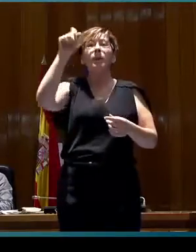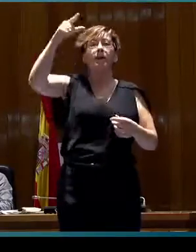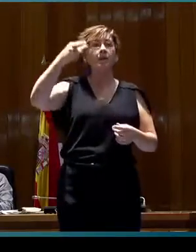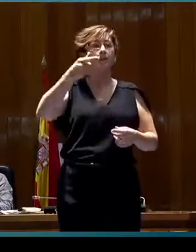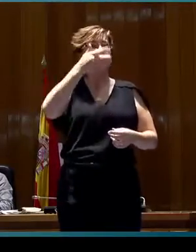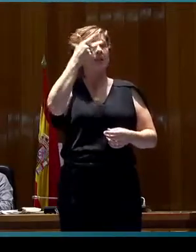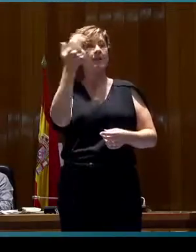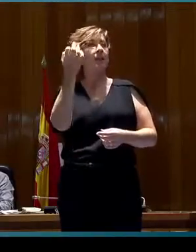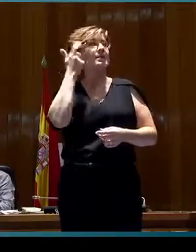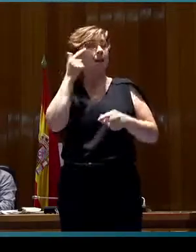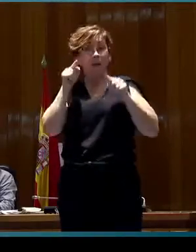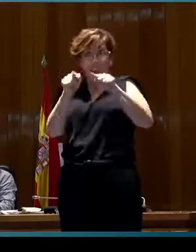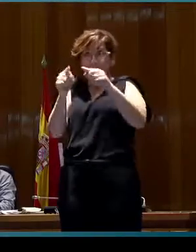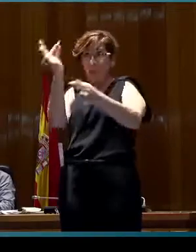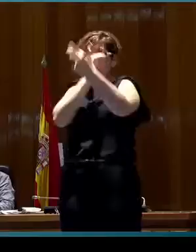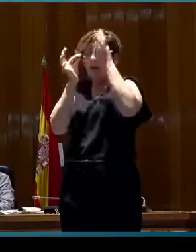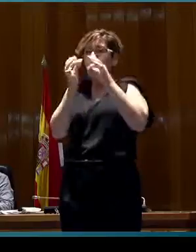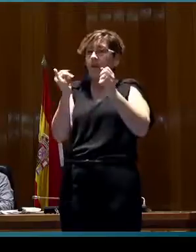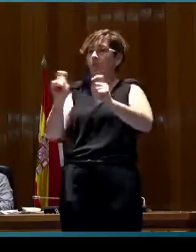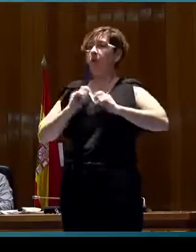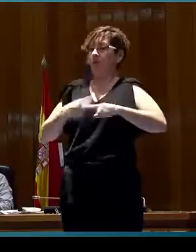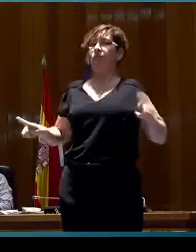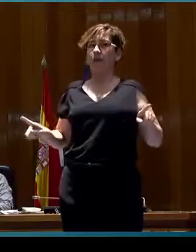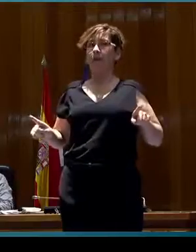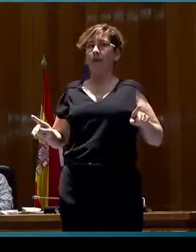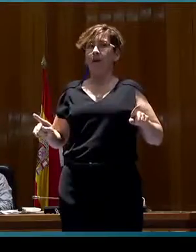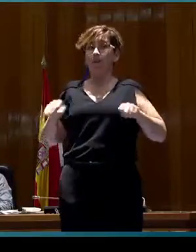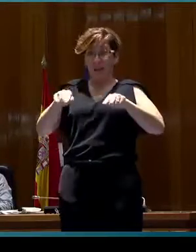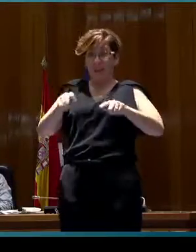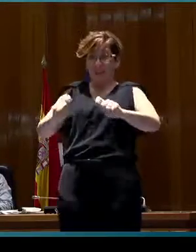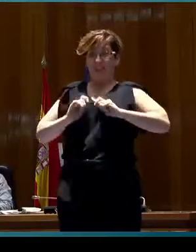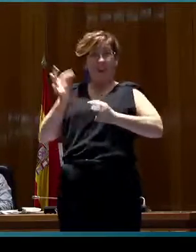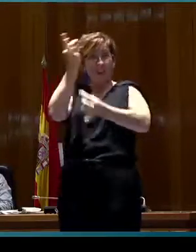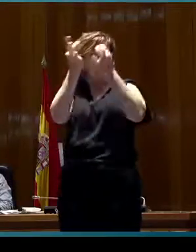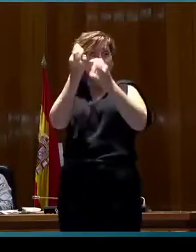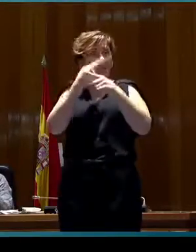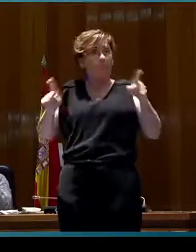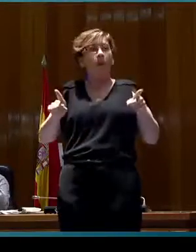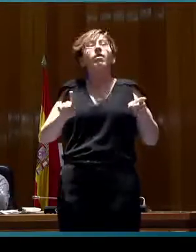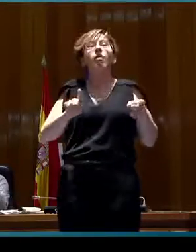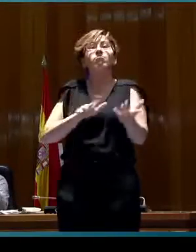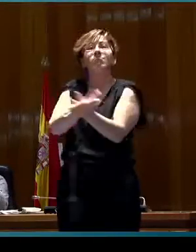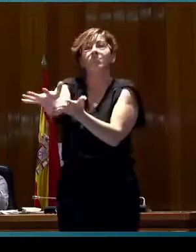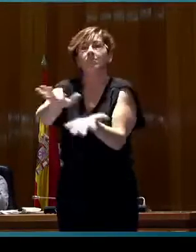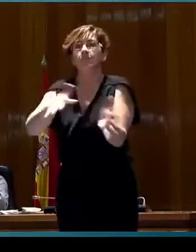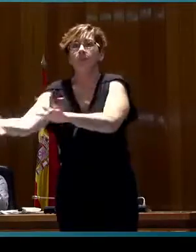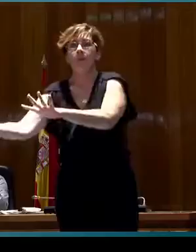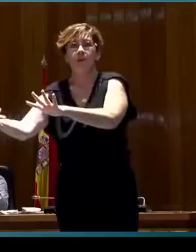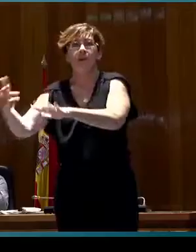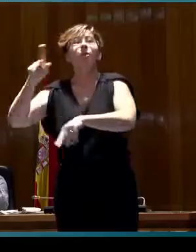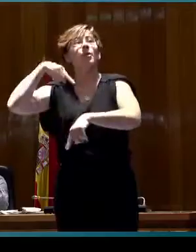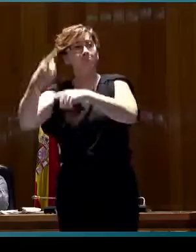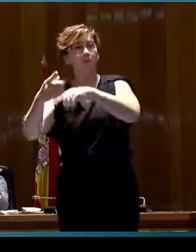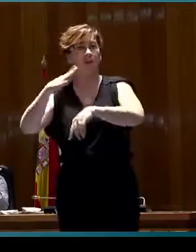diferencias, precisamente porque estas diferencias se van a ver reflejadas a nivel neuronal, a